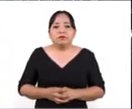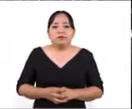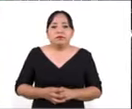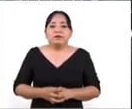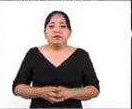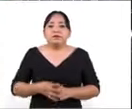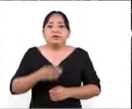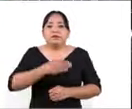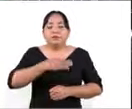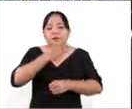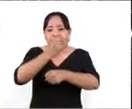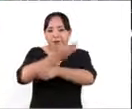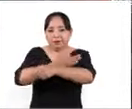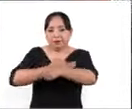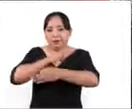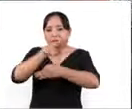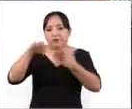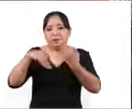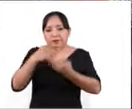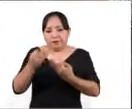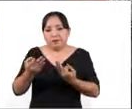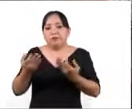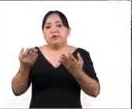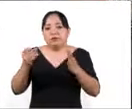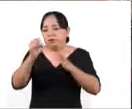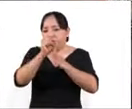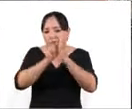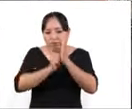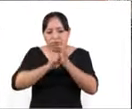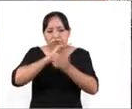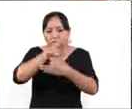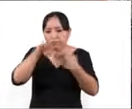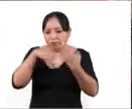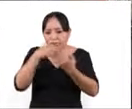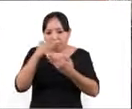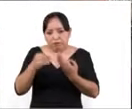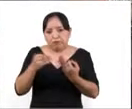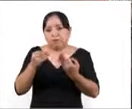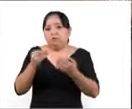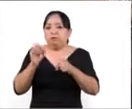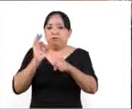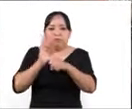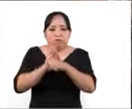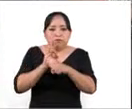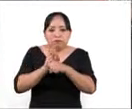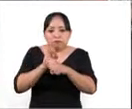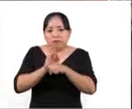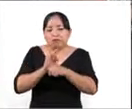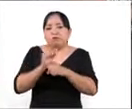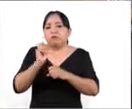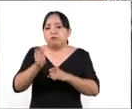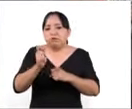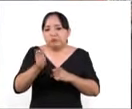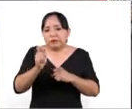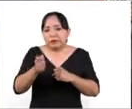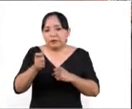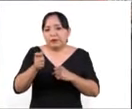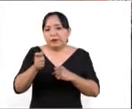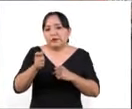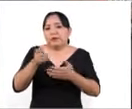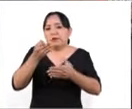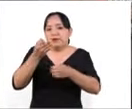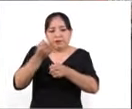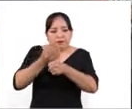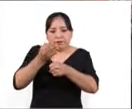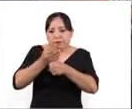Buenas tardes a todas y todos. En todos los sistemas se aplicaron los protocolos de seguridad. Esto quiere decir que se detuvo la marcha tanto